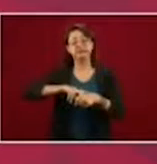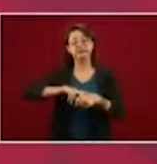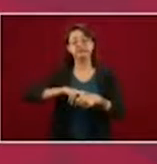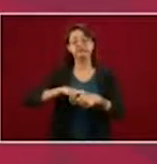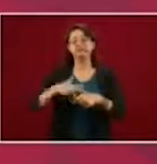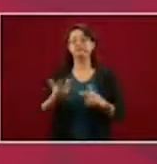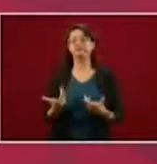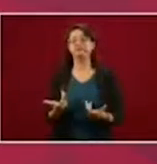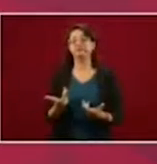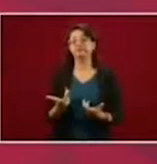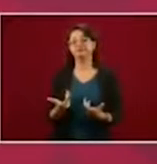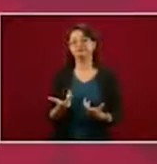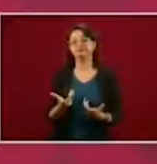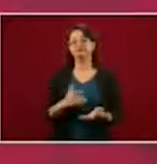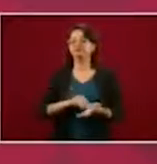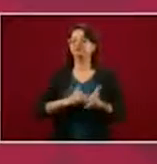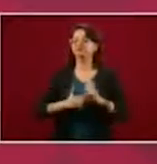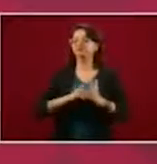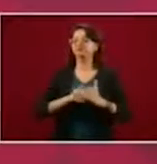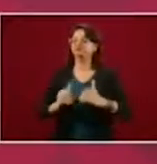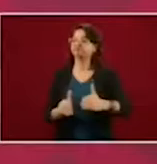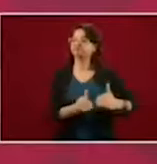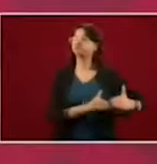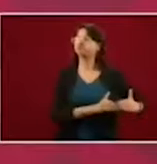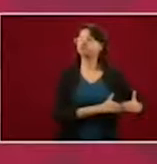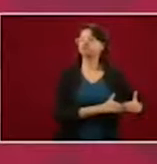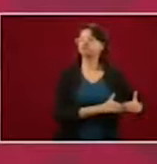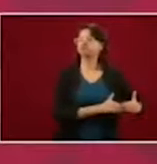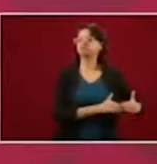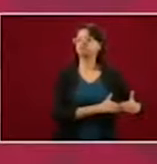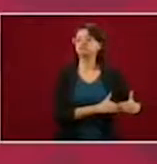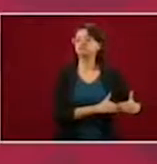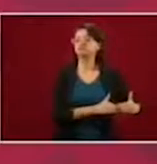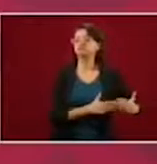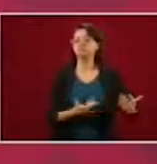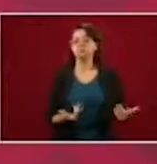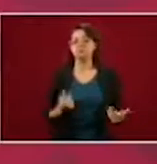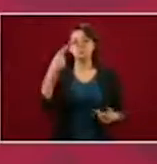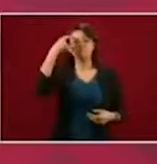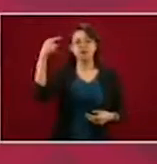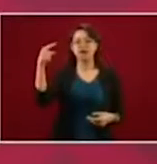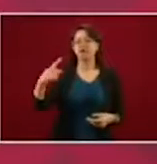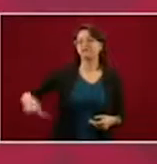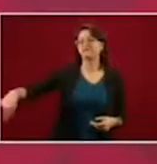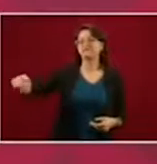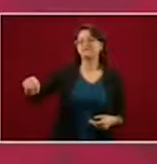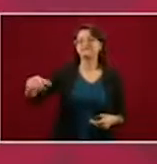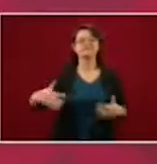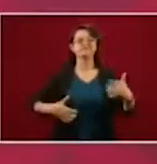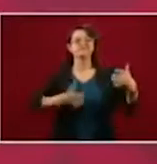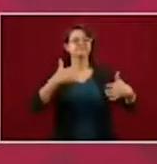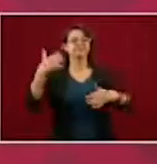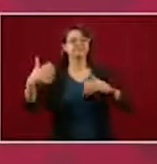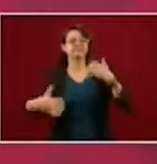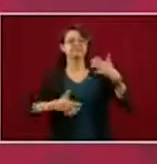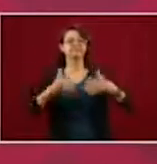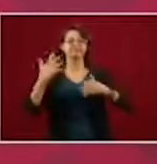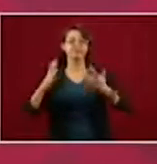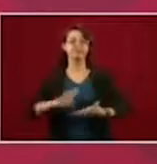causando este descontrol x